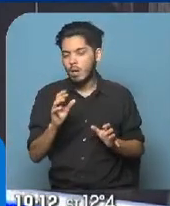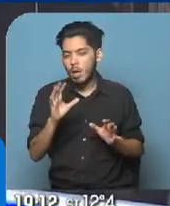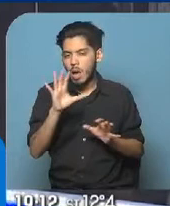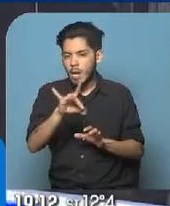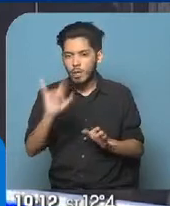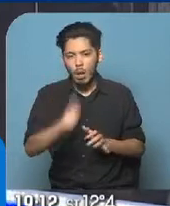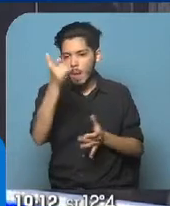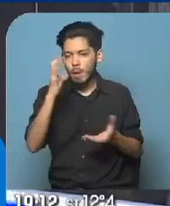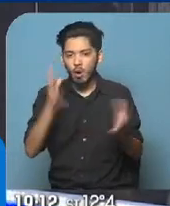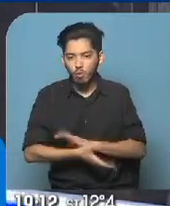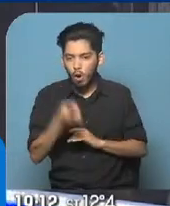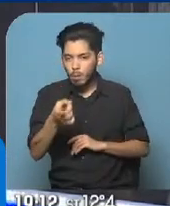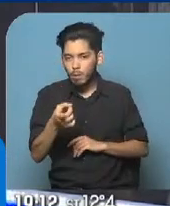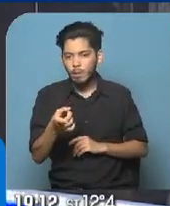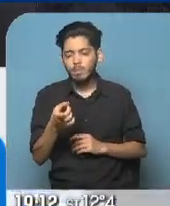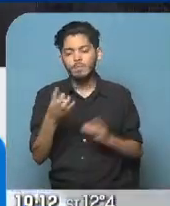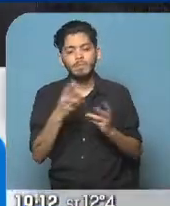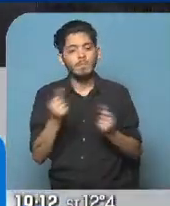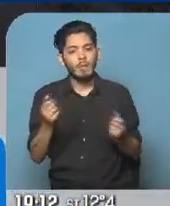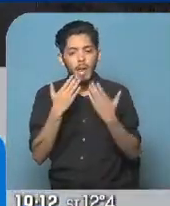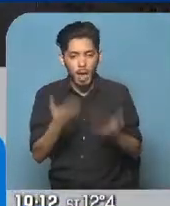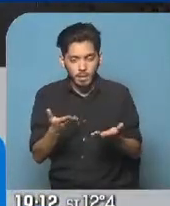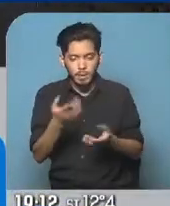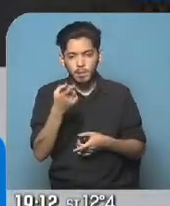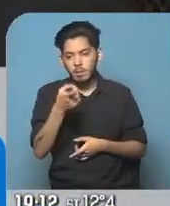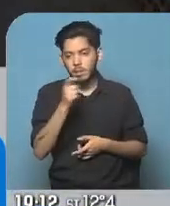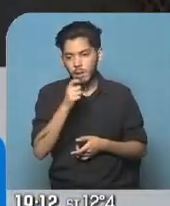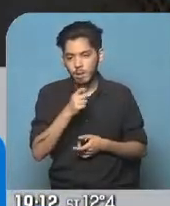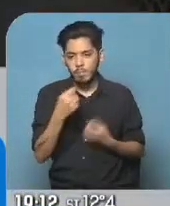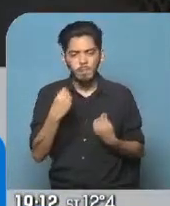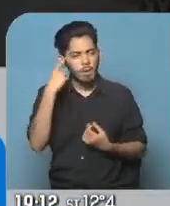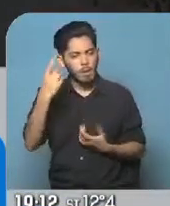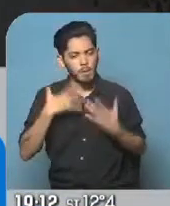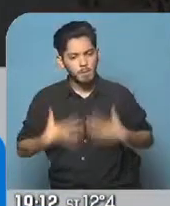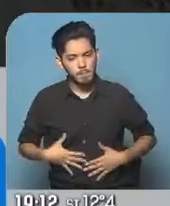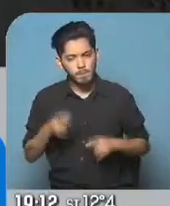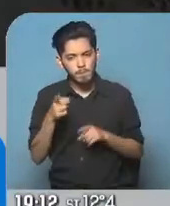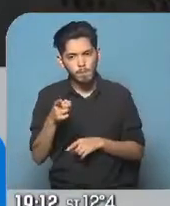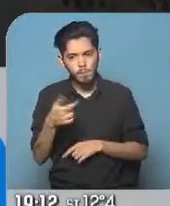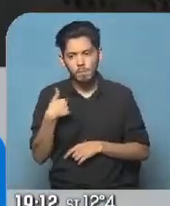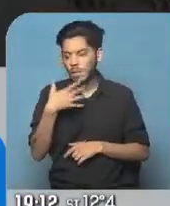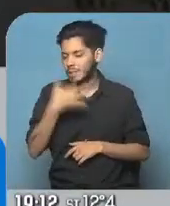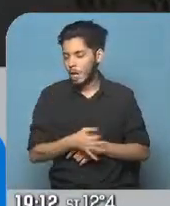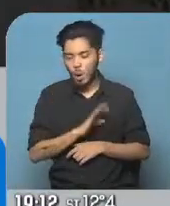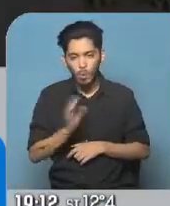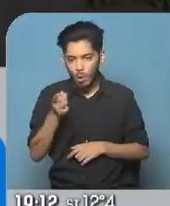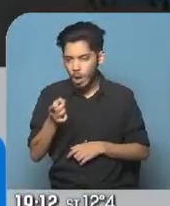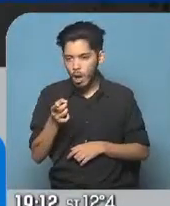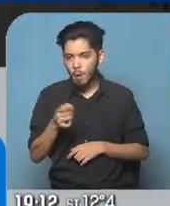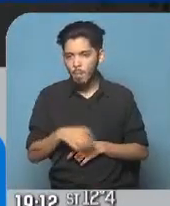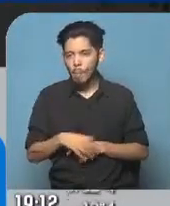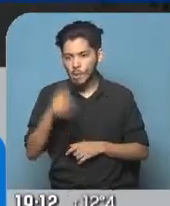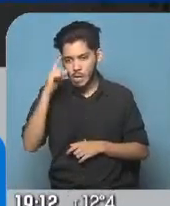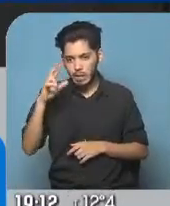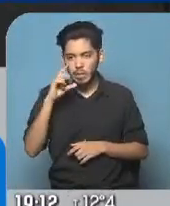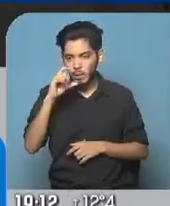fernando cierra desde allí qué crees que pasó con el cuerpo yo estoy completamente segura que erika